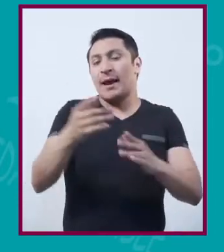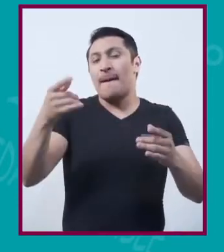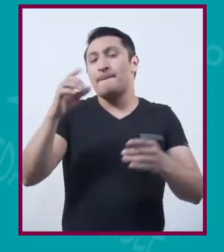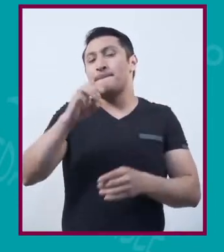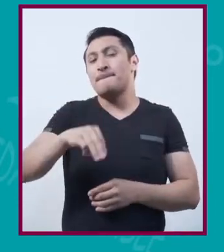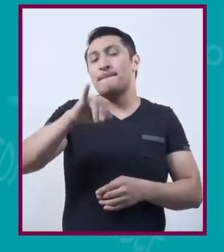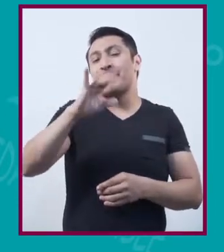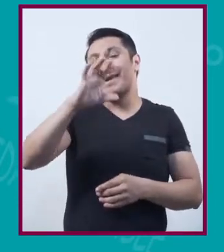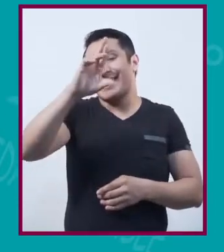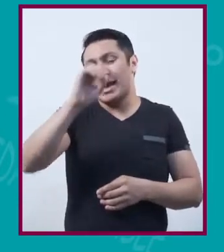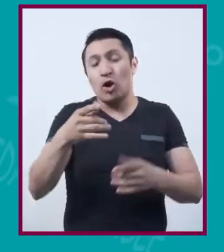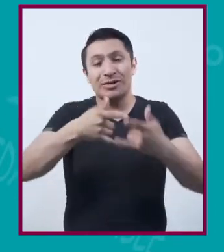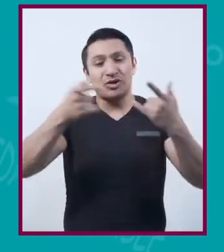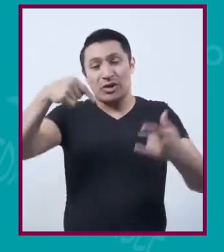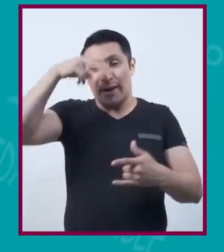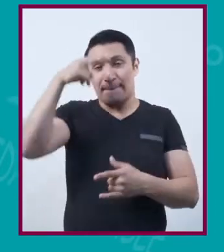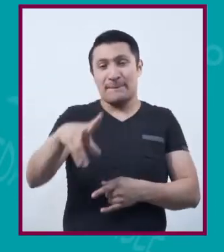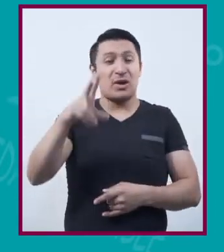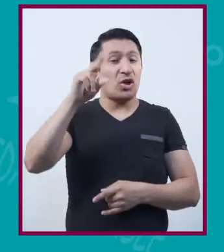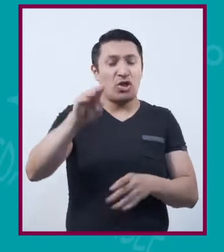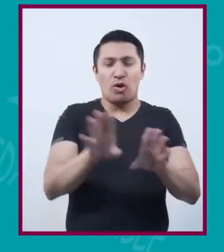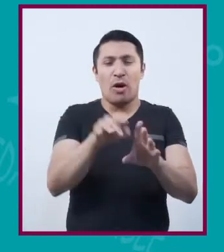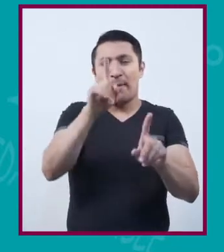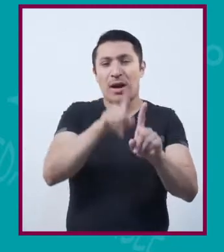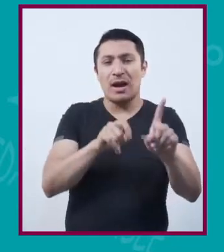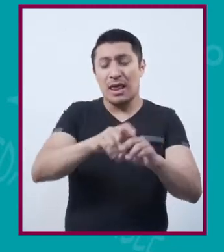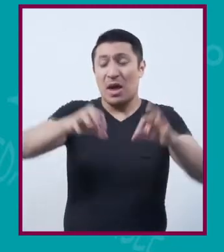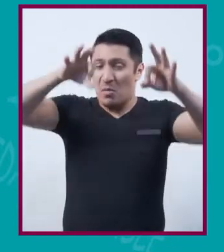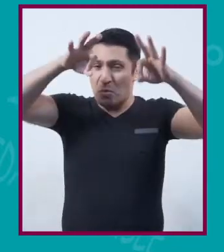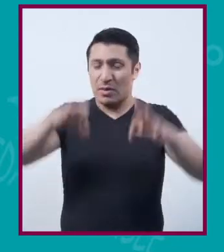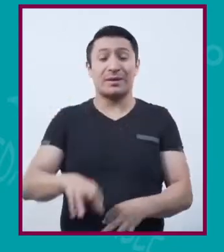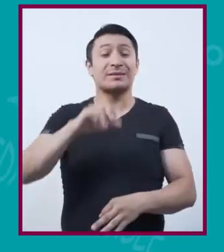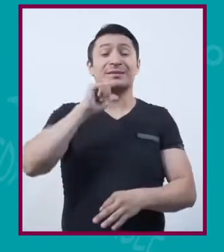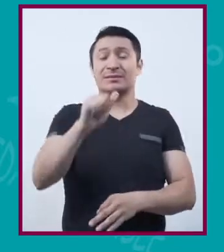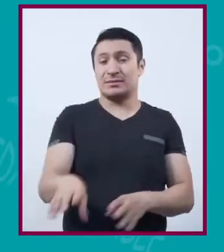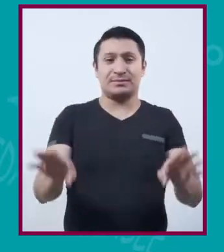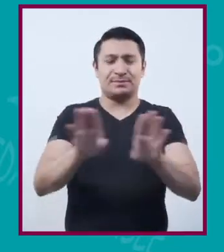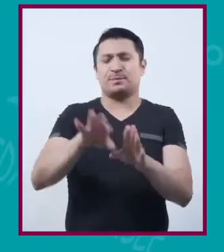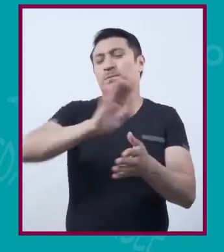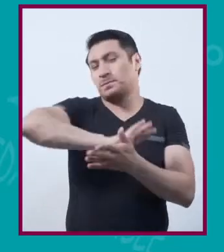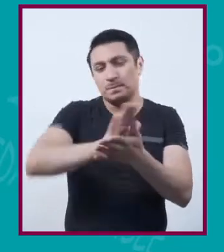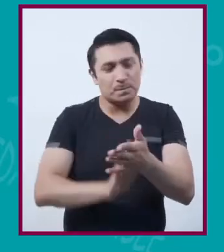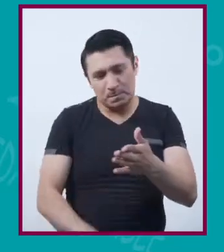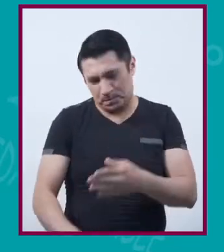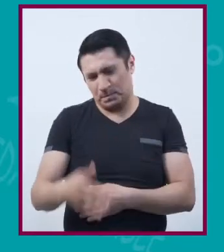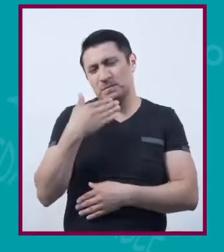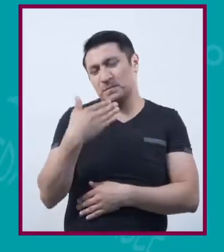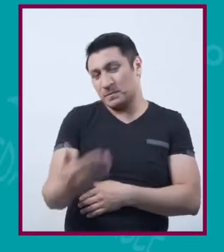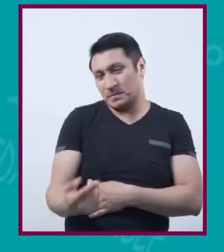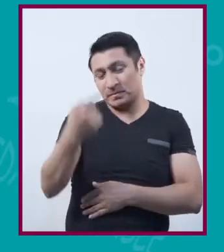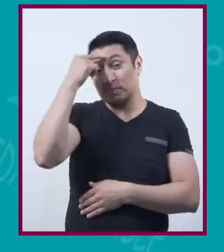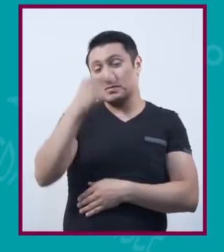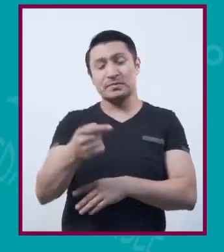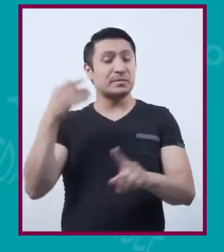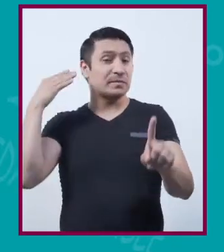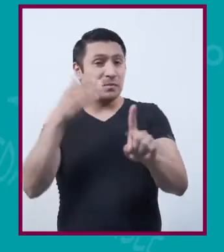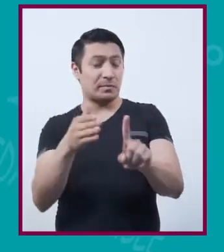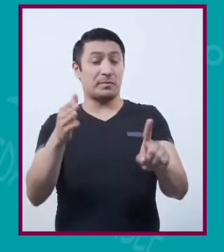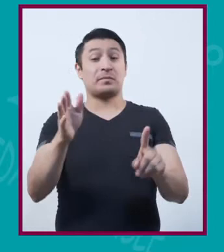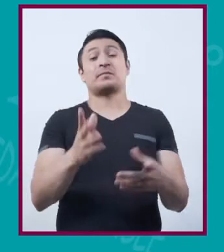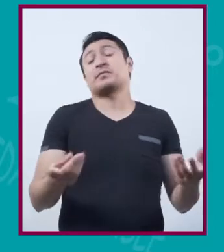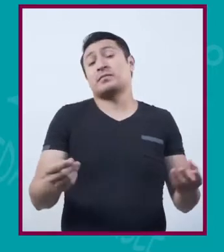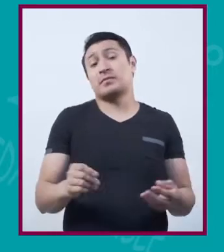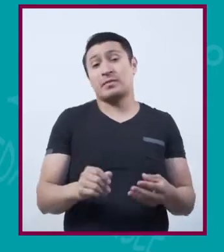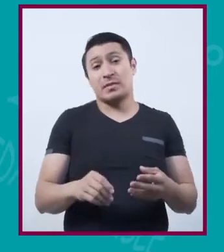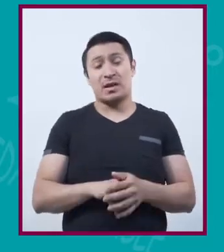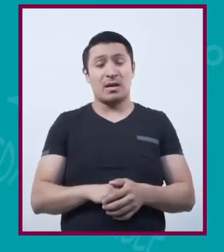de la microhistoria en México, anotó que esta no es crítica ni monumental, sino humilde y sencilla, que tiene